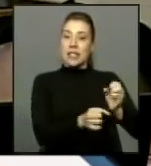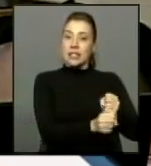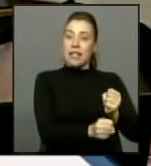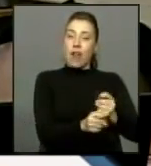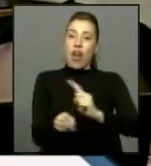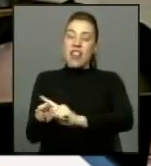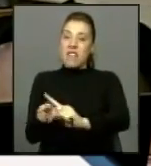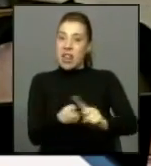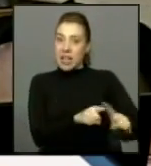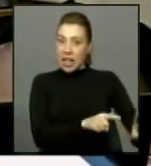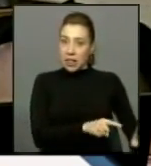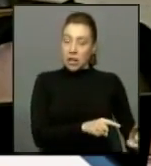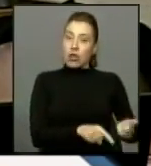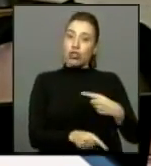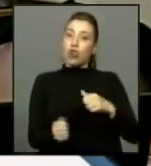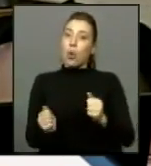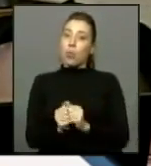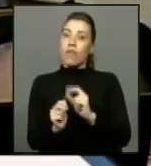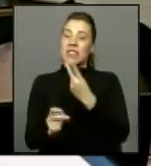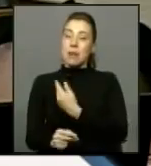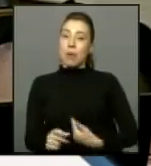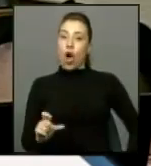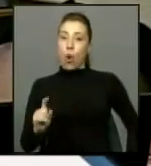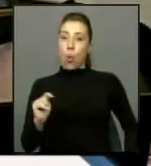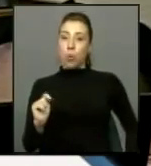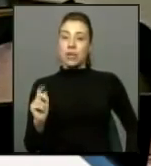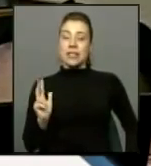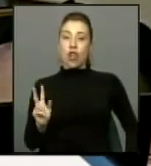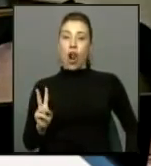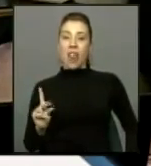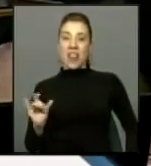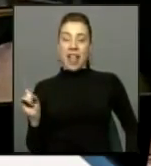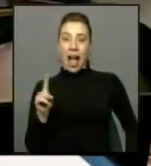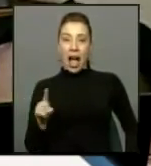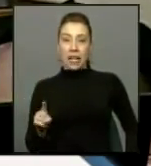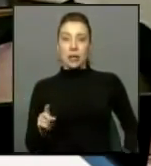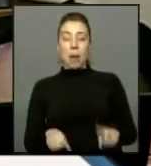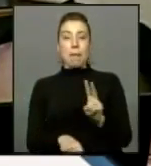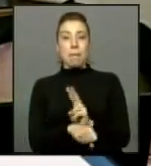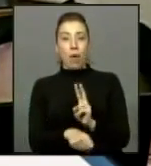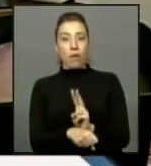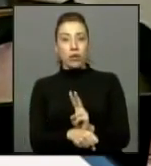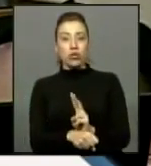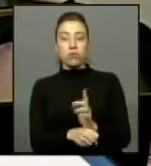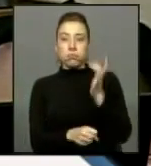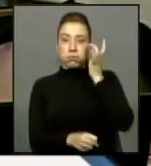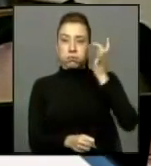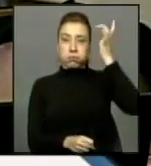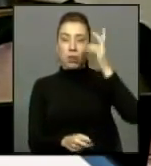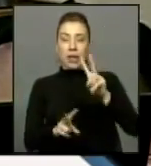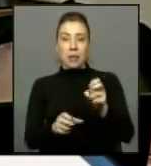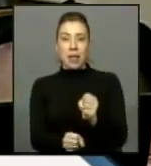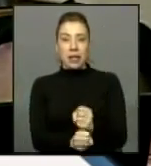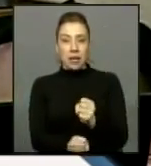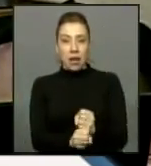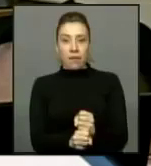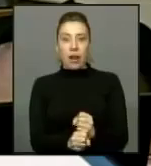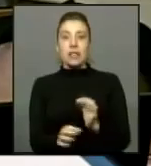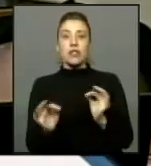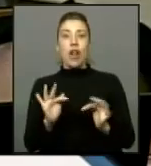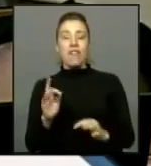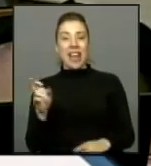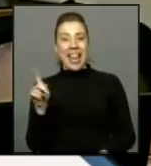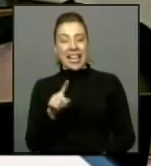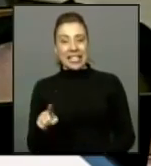de diverso tipo. Lo hicimos junto al vicepresidente de la CUT, Alberto Díaz. Lo hicimos con profesores laboralistas e intelectuales del mundo del trabajo, como María Esther